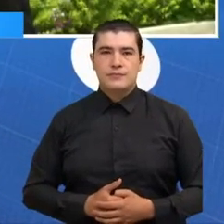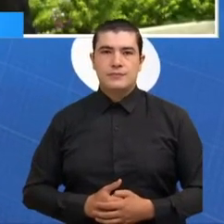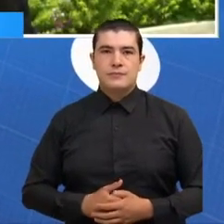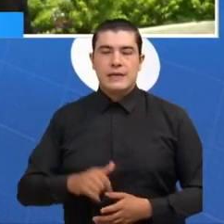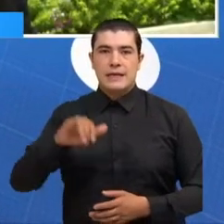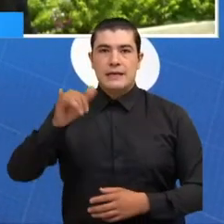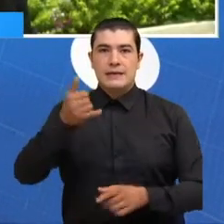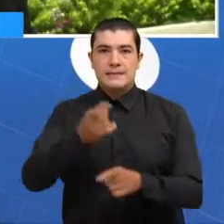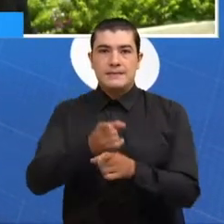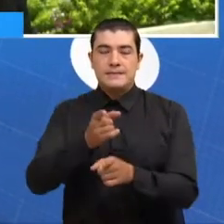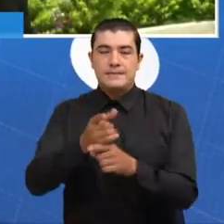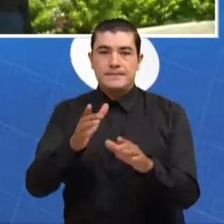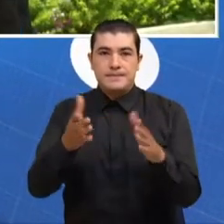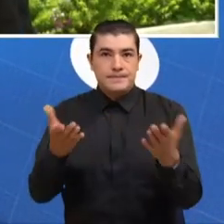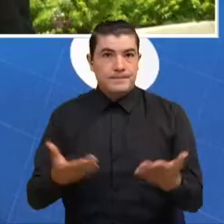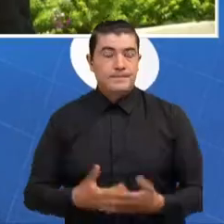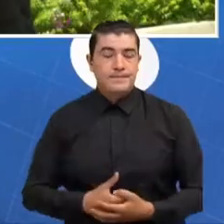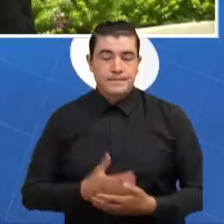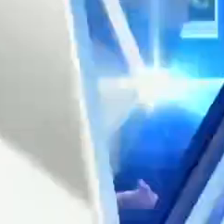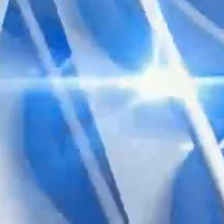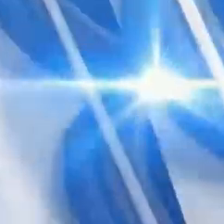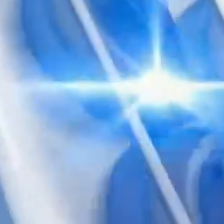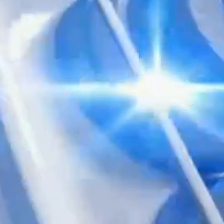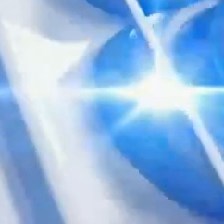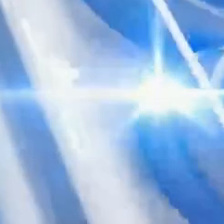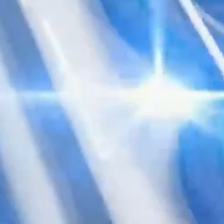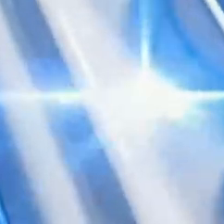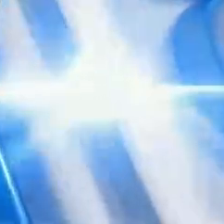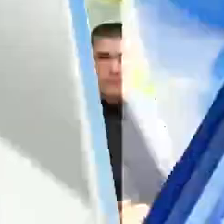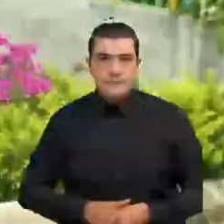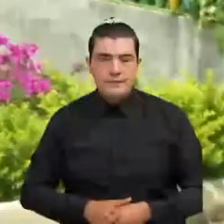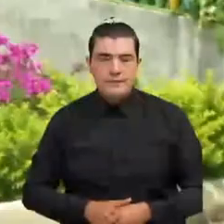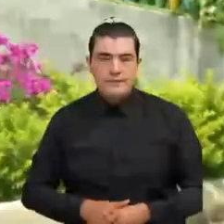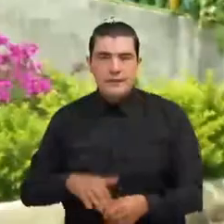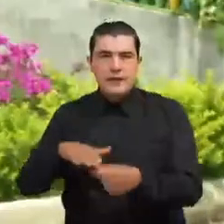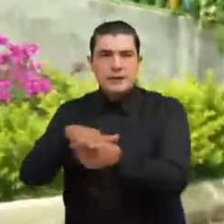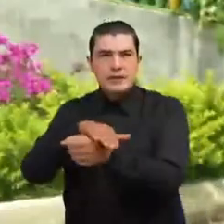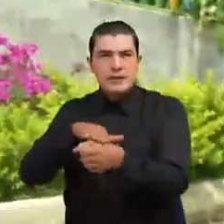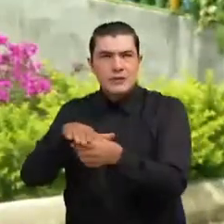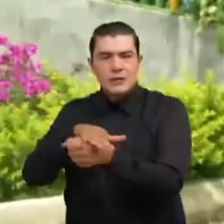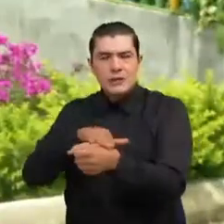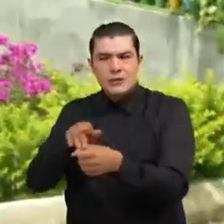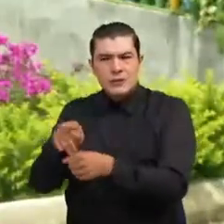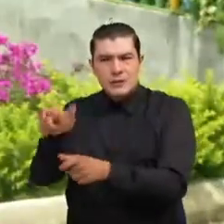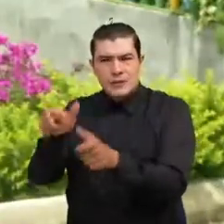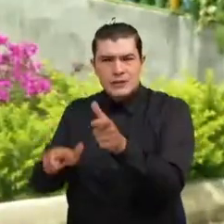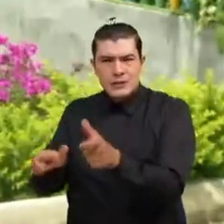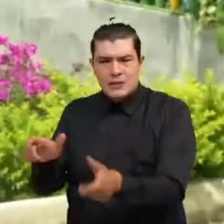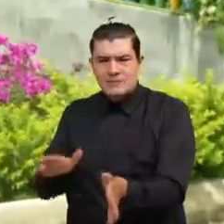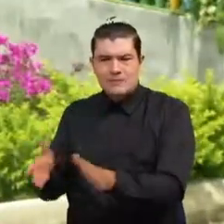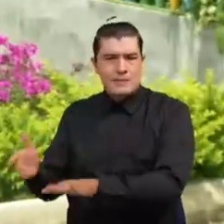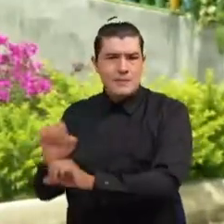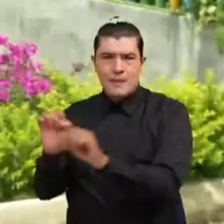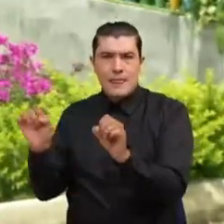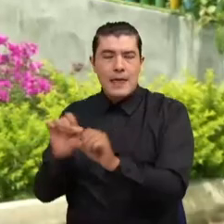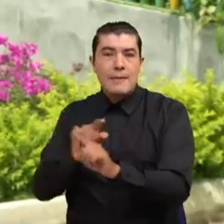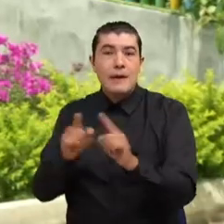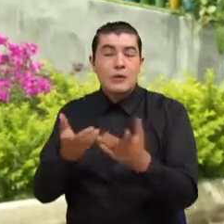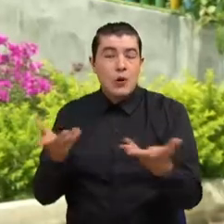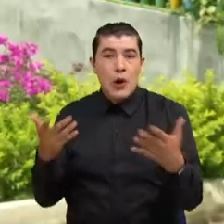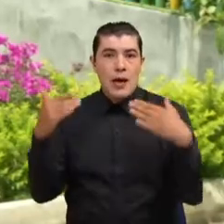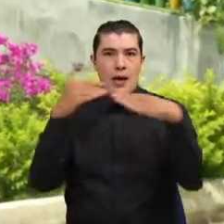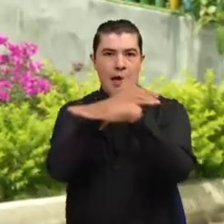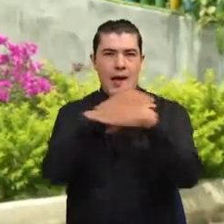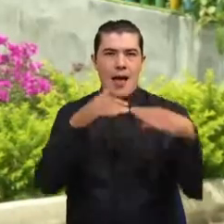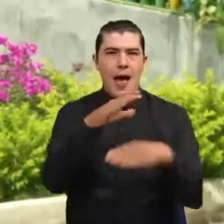Así es, compañeros y televidentes, buenas tardes. Pues miren, este hecho que por fortuna no cobró víctimas mortales se registró a la altura del tramo